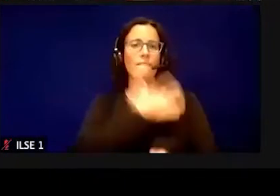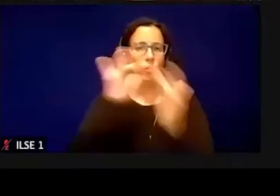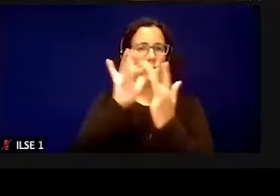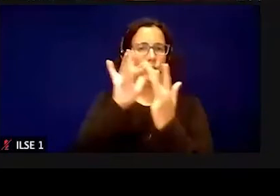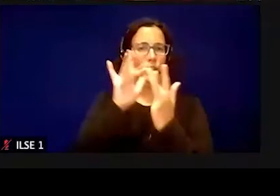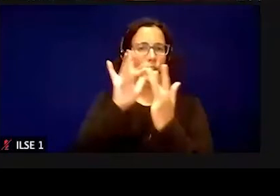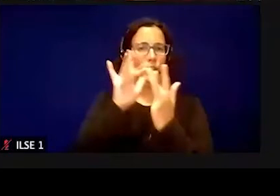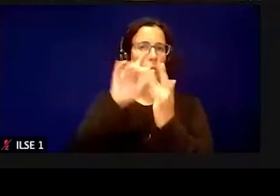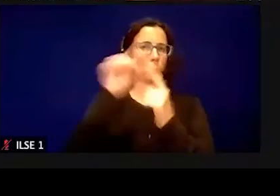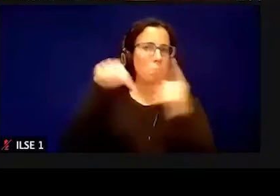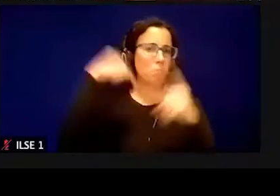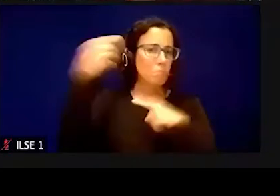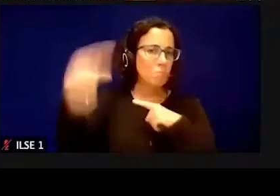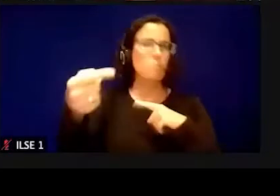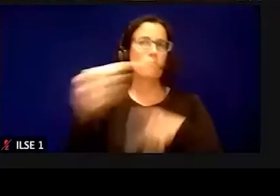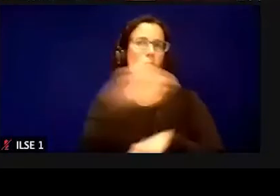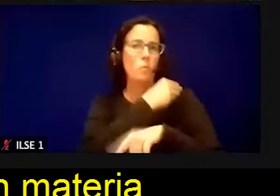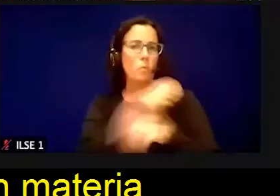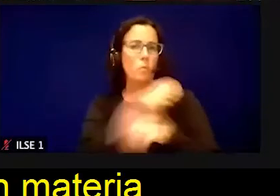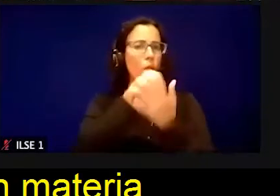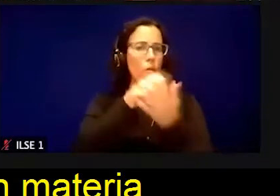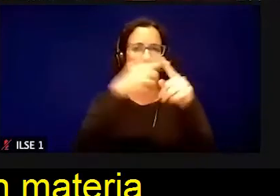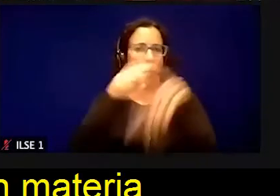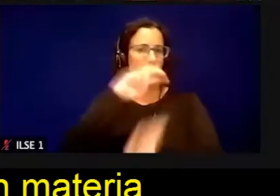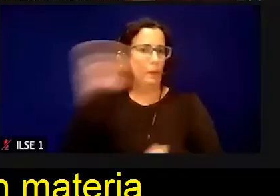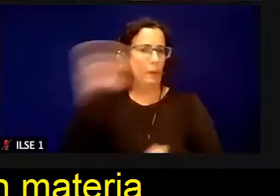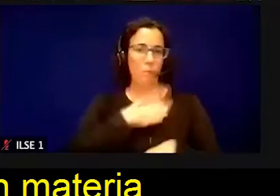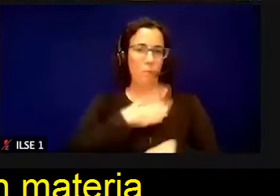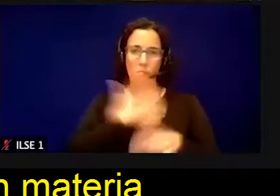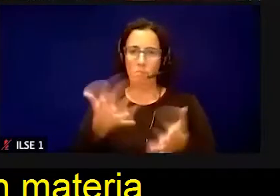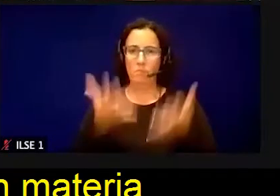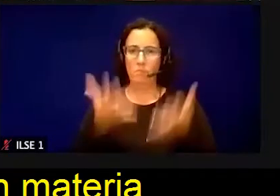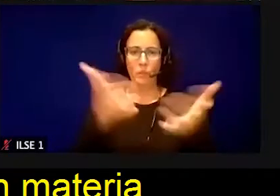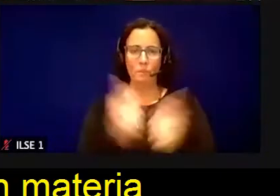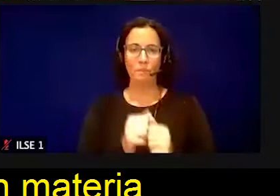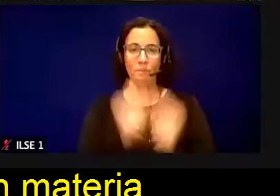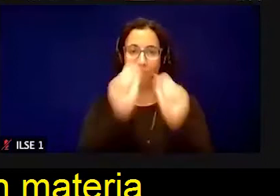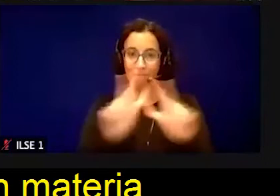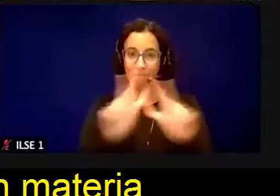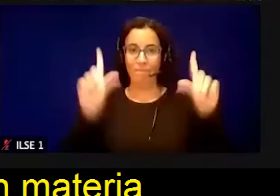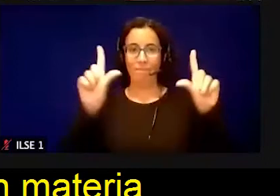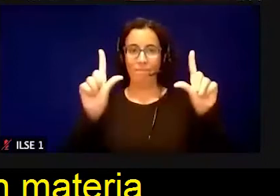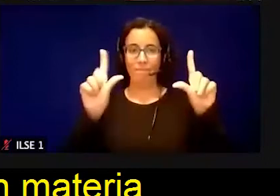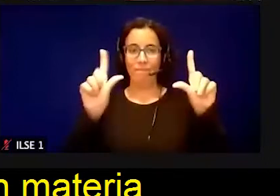duda, cuestión que necesitéis. Y tenéis en pantalla las diferentes